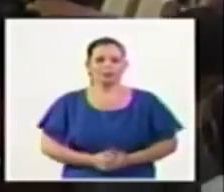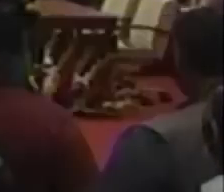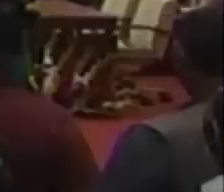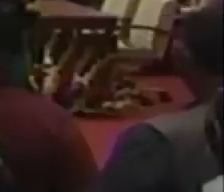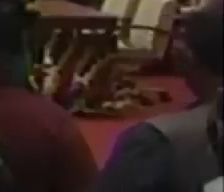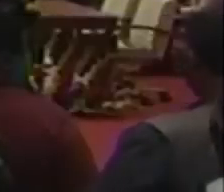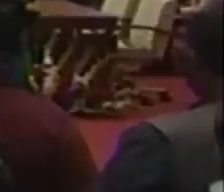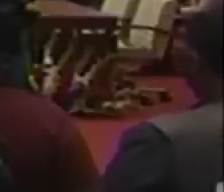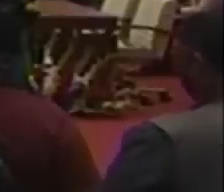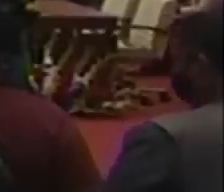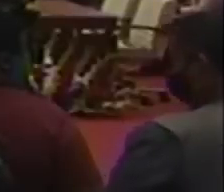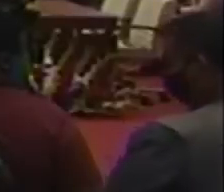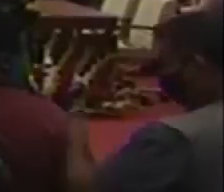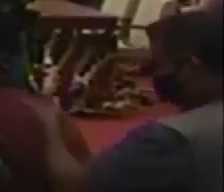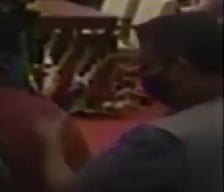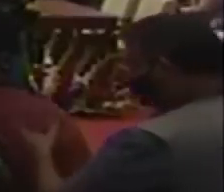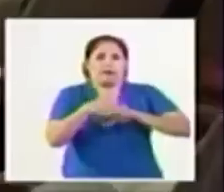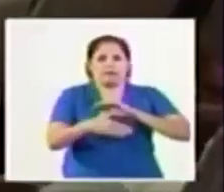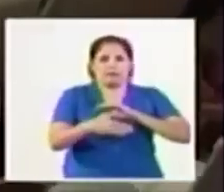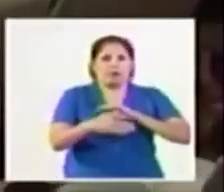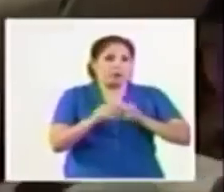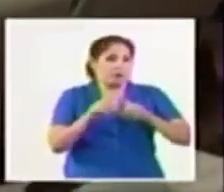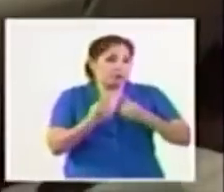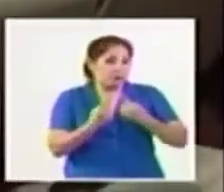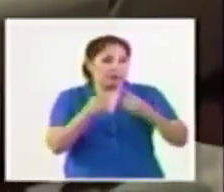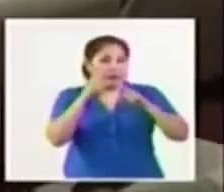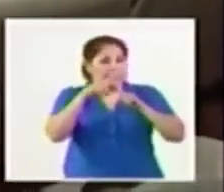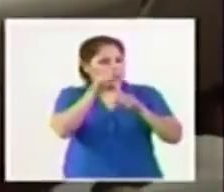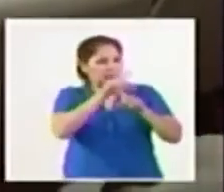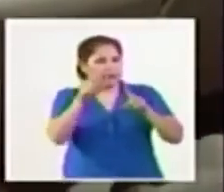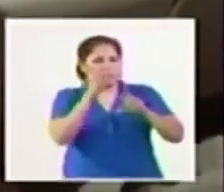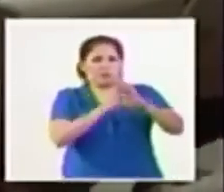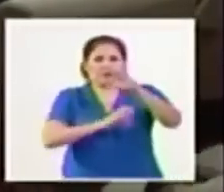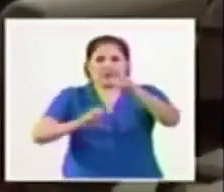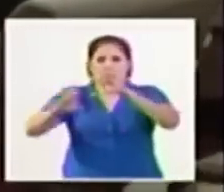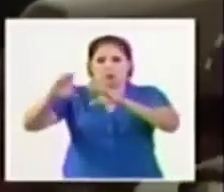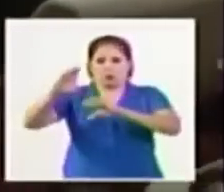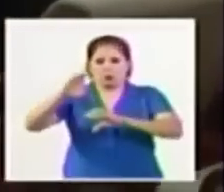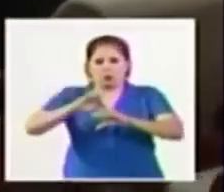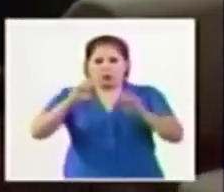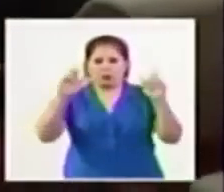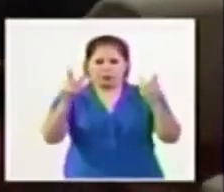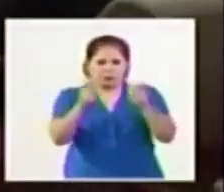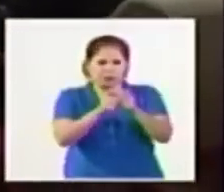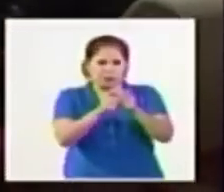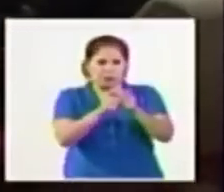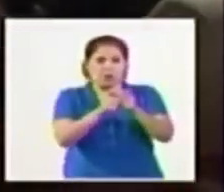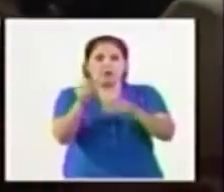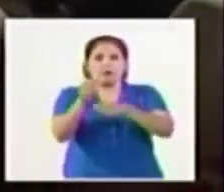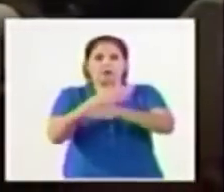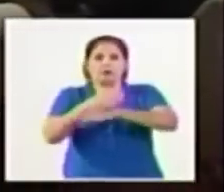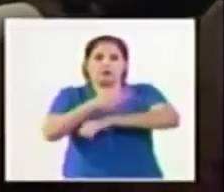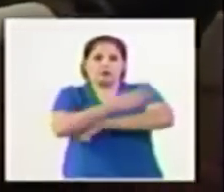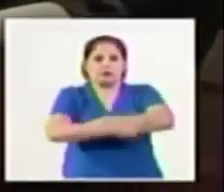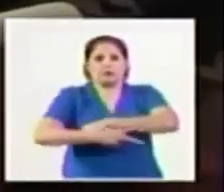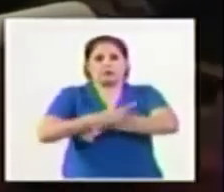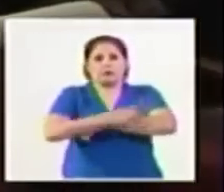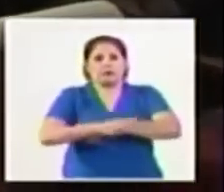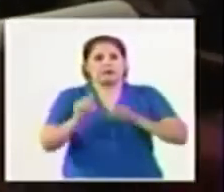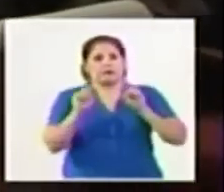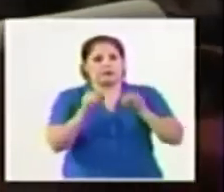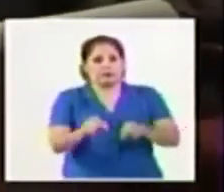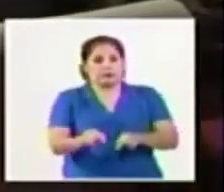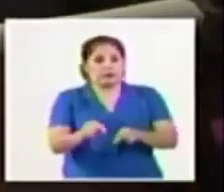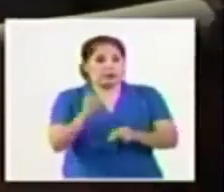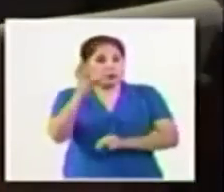la alianza compartirán estrategias de desarrollo comunes y analizarán la situación política regional. La nota